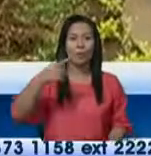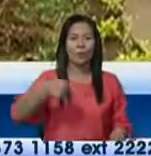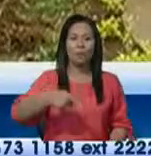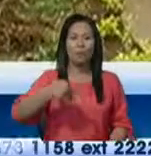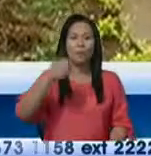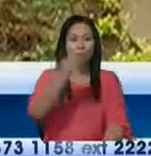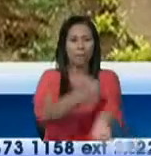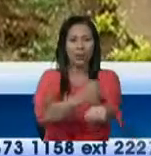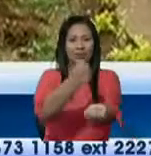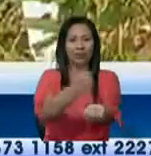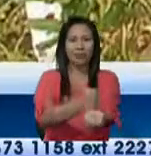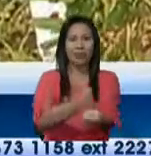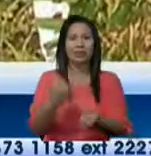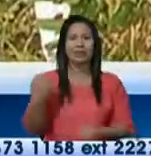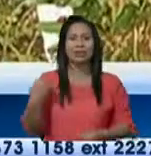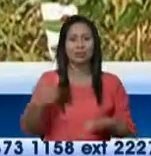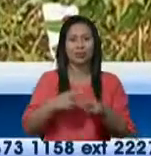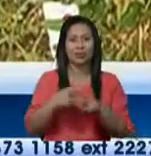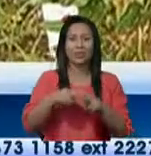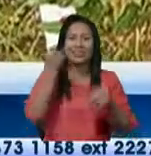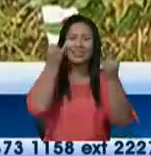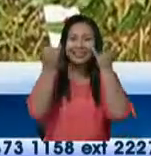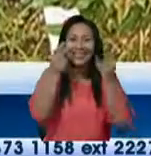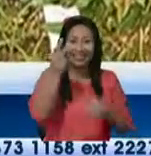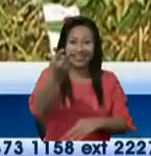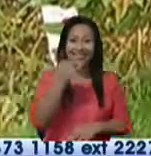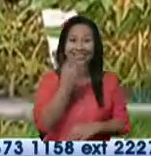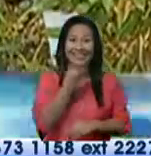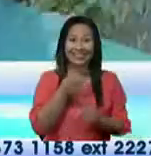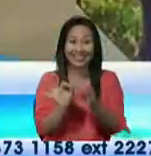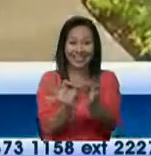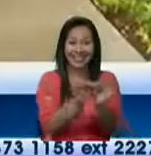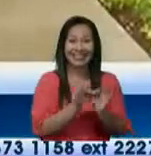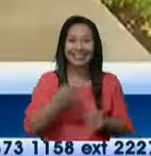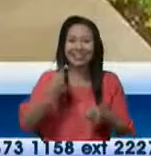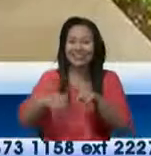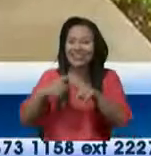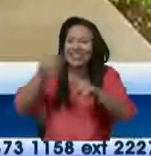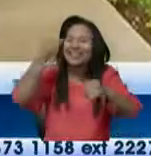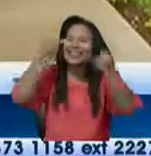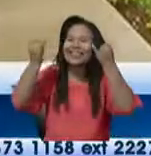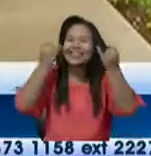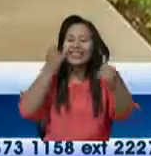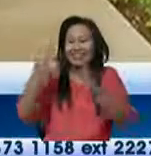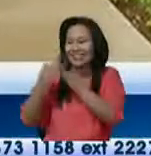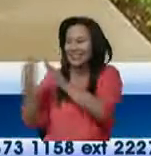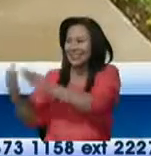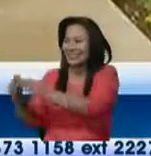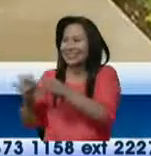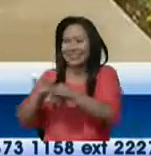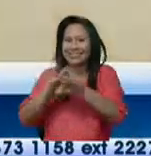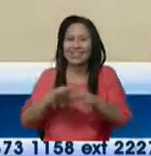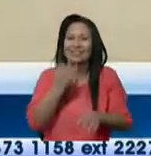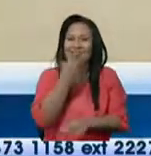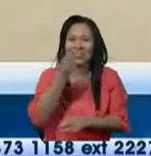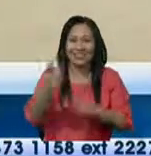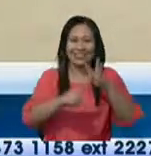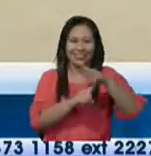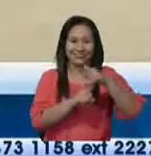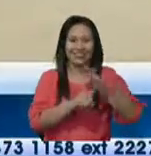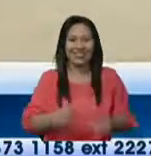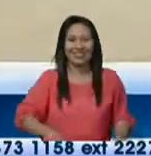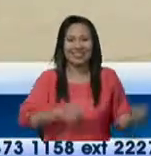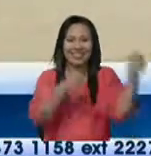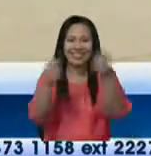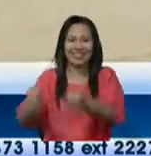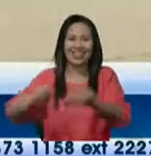Pascuales, han hecho uso de la creatividad, el reciclaje y la unión entre vecinos. Este parque fue entregado a la comunidad